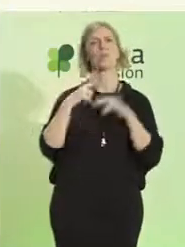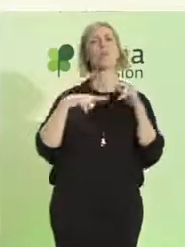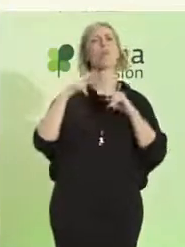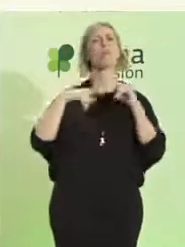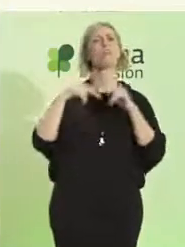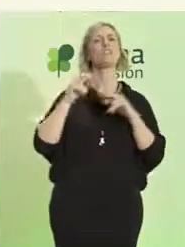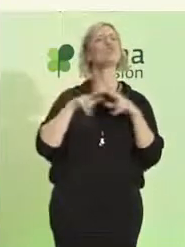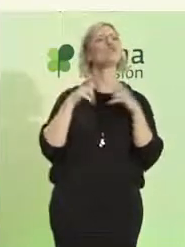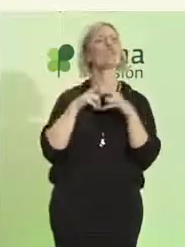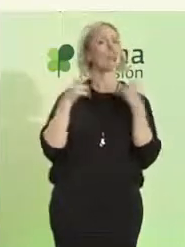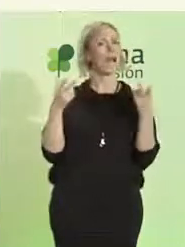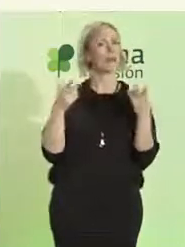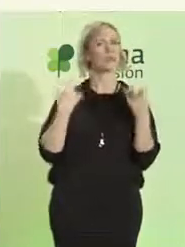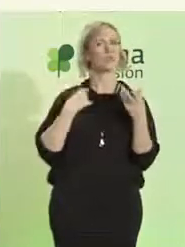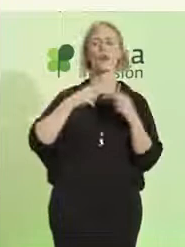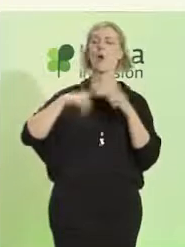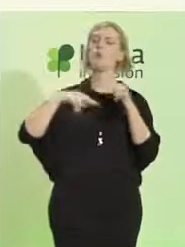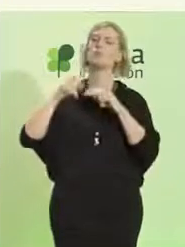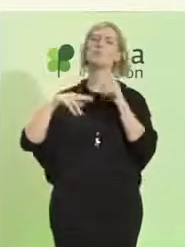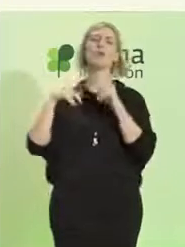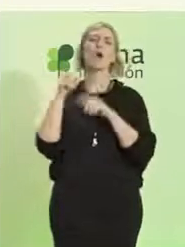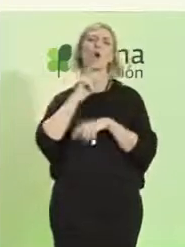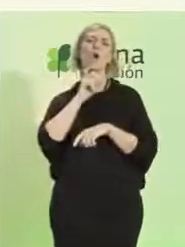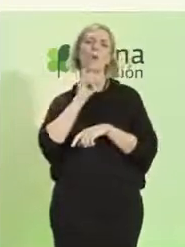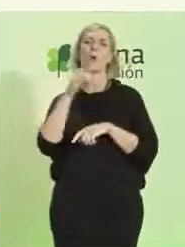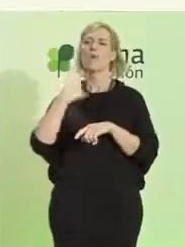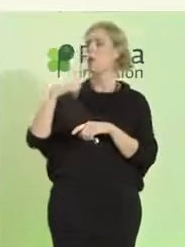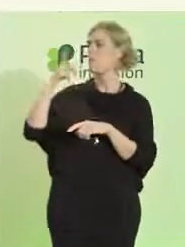personas que tenéis al lado, la experiencia, lo que habéis desayunado,